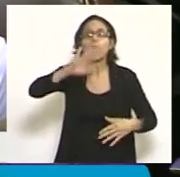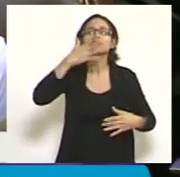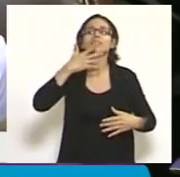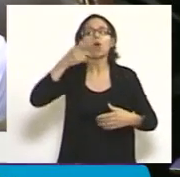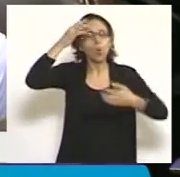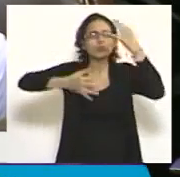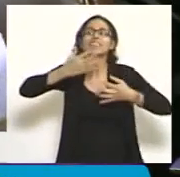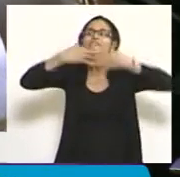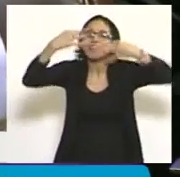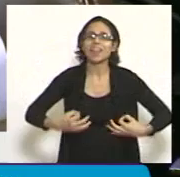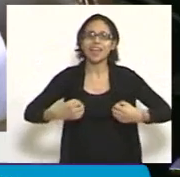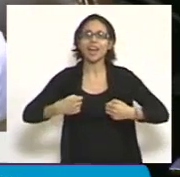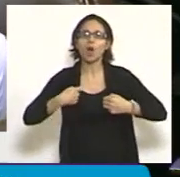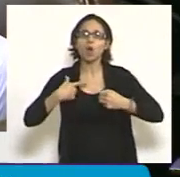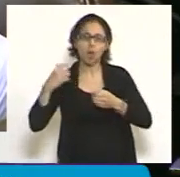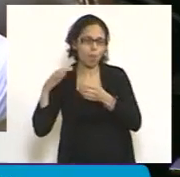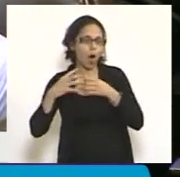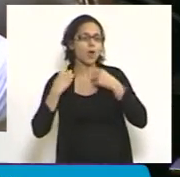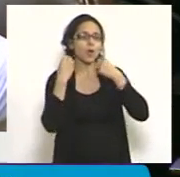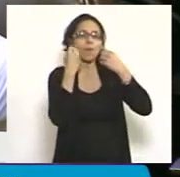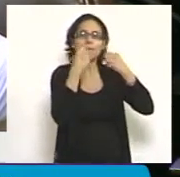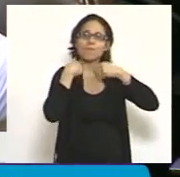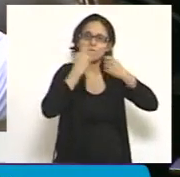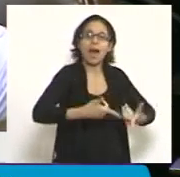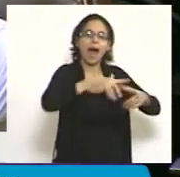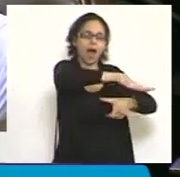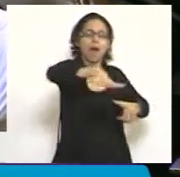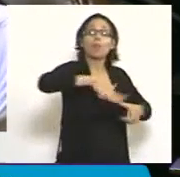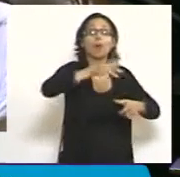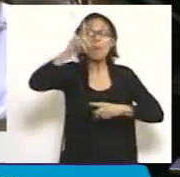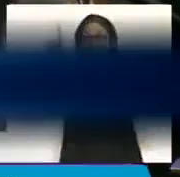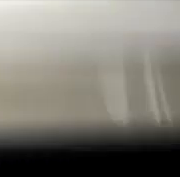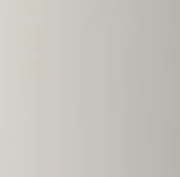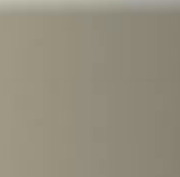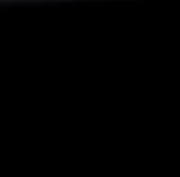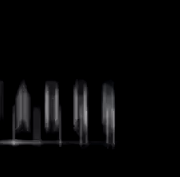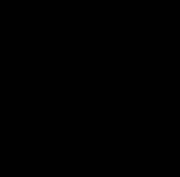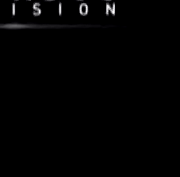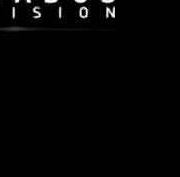pueblo y que los poderosos también vayan presos cuando corresponde. Gracias, presidenta.